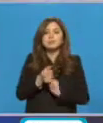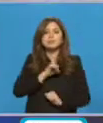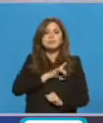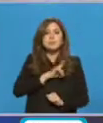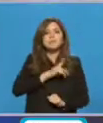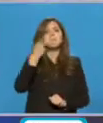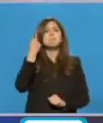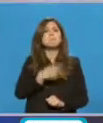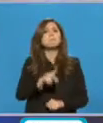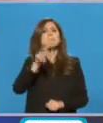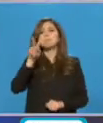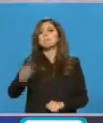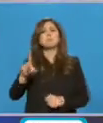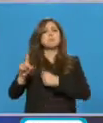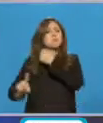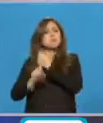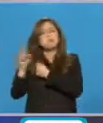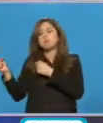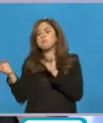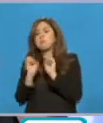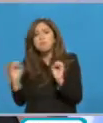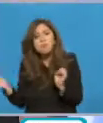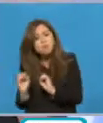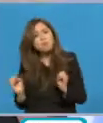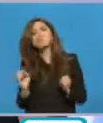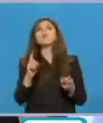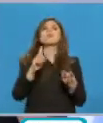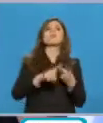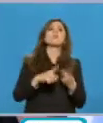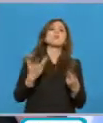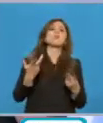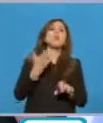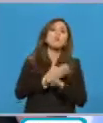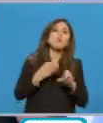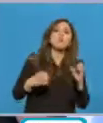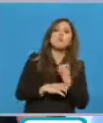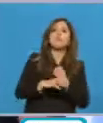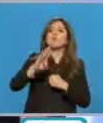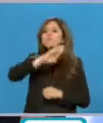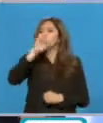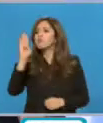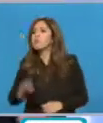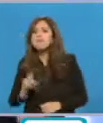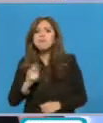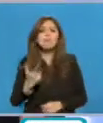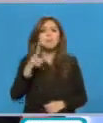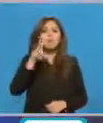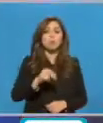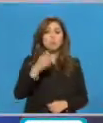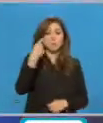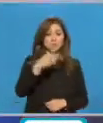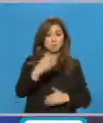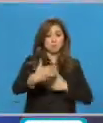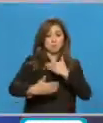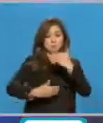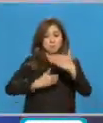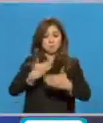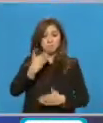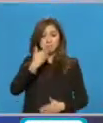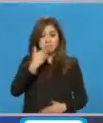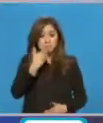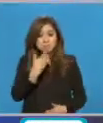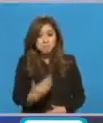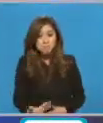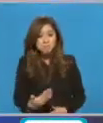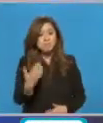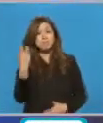no hubo mayores problemas, no hubo nada que lamentar. grave. Todo salió muy bien. Claro, y Si se queda si como no un hubiera habido evento